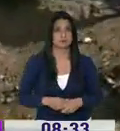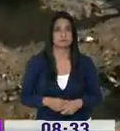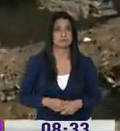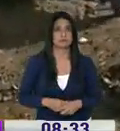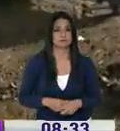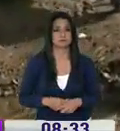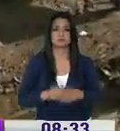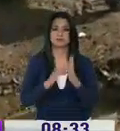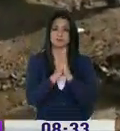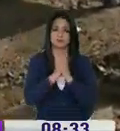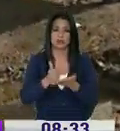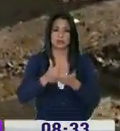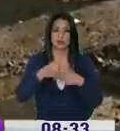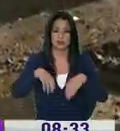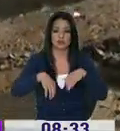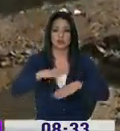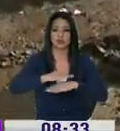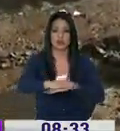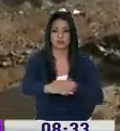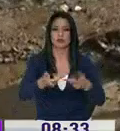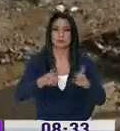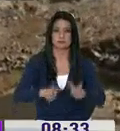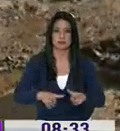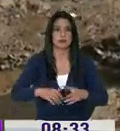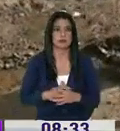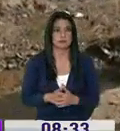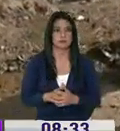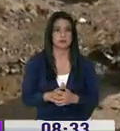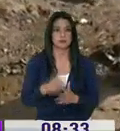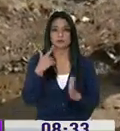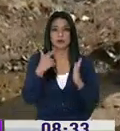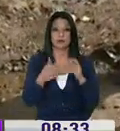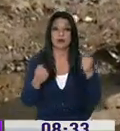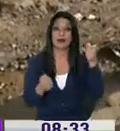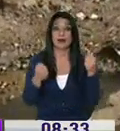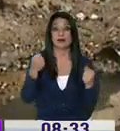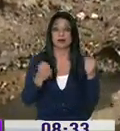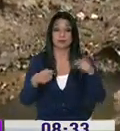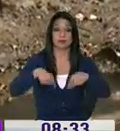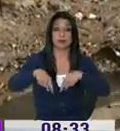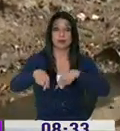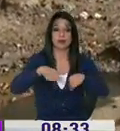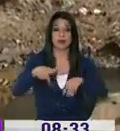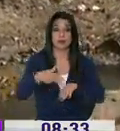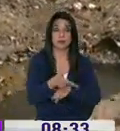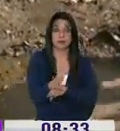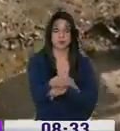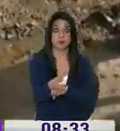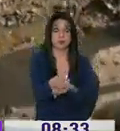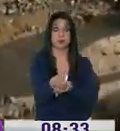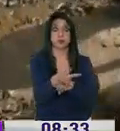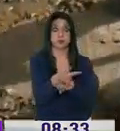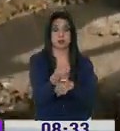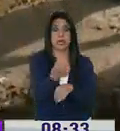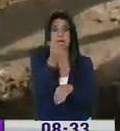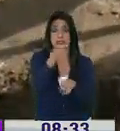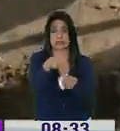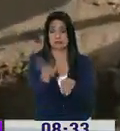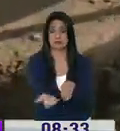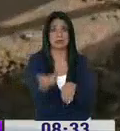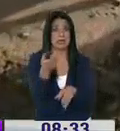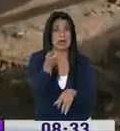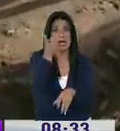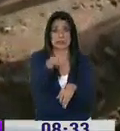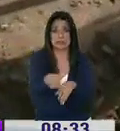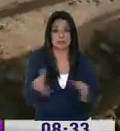que si nos ayudan con el adoquinado porque ha habido momentos en que los carros por las vías que son resbalosa se han tendido casi a caer se acaben las partes de